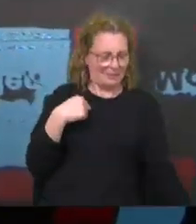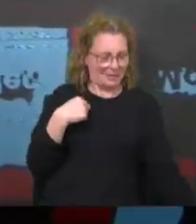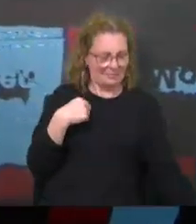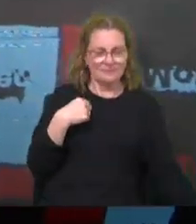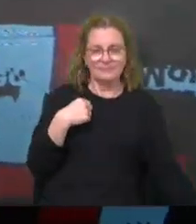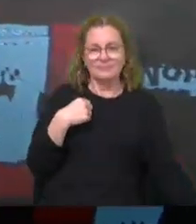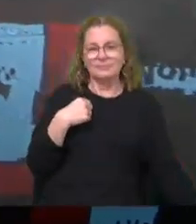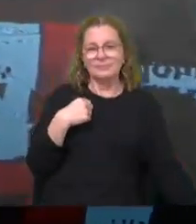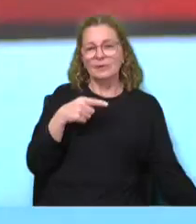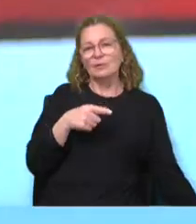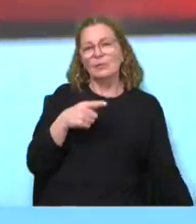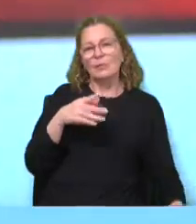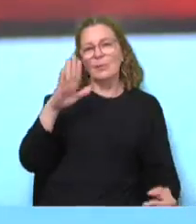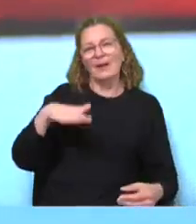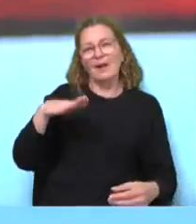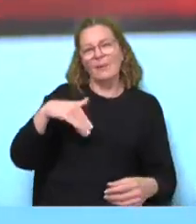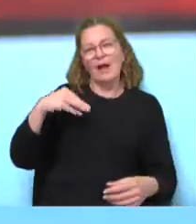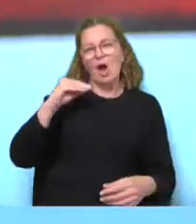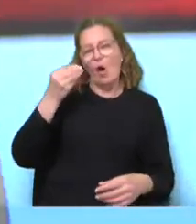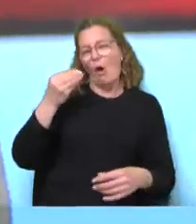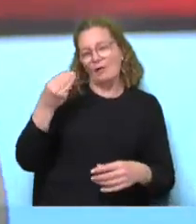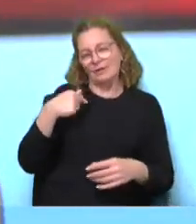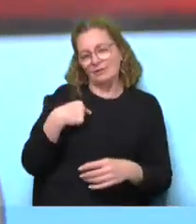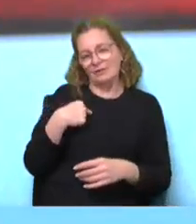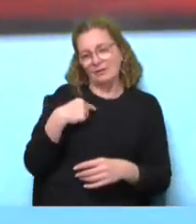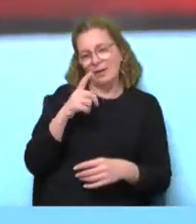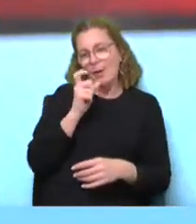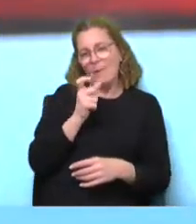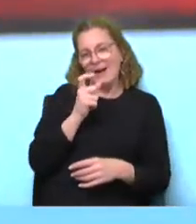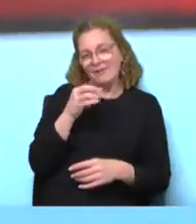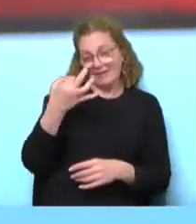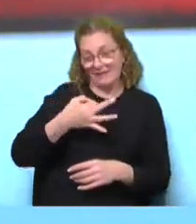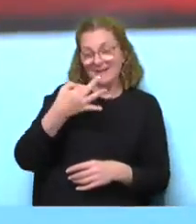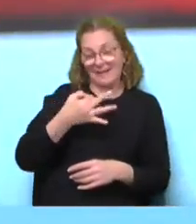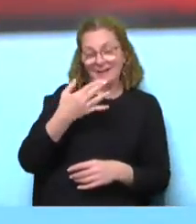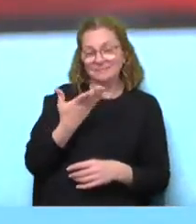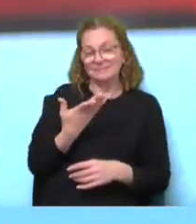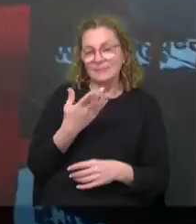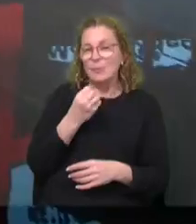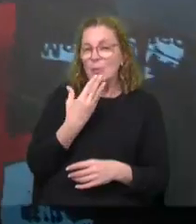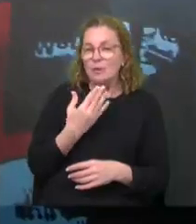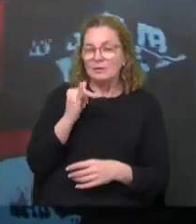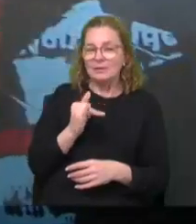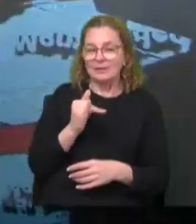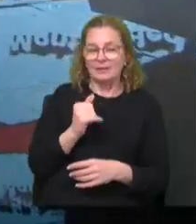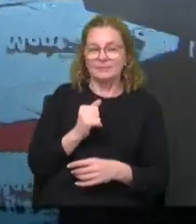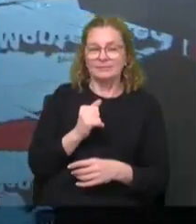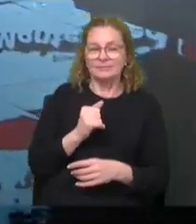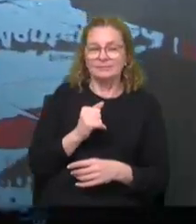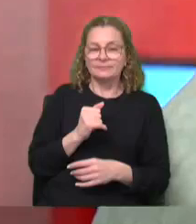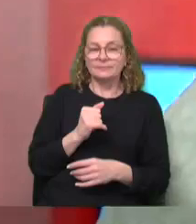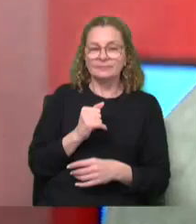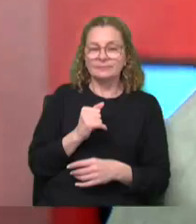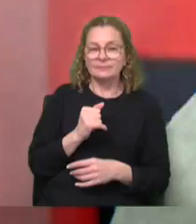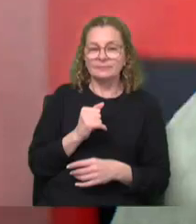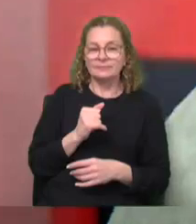en pero el tuyo divino, capaz que no, porque sos muchísimo más joven que yo. Hablas con palabras verdaderas, es verdad. Buenísimo, igual que nada, ver